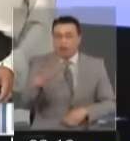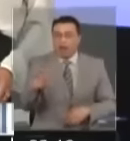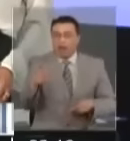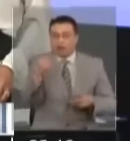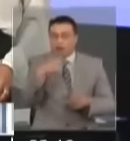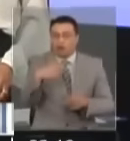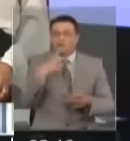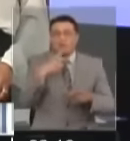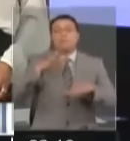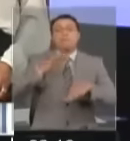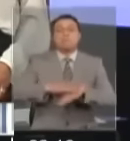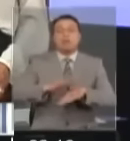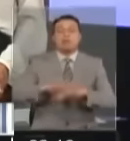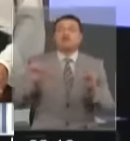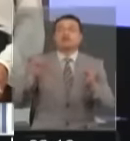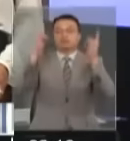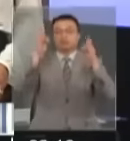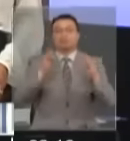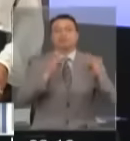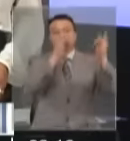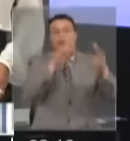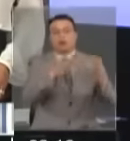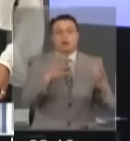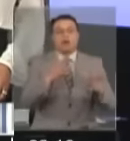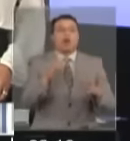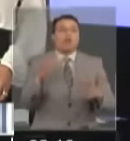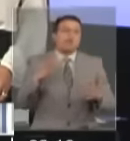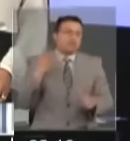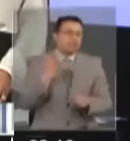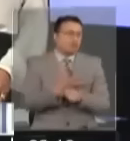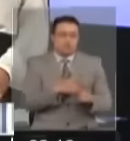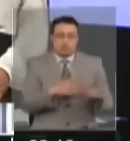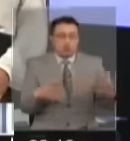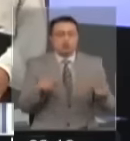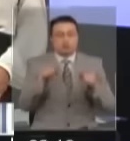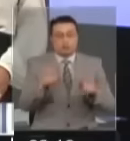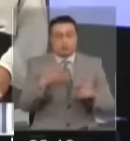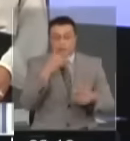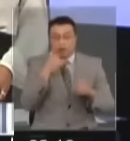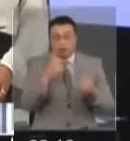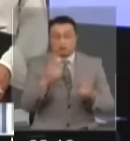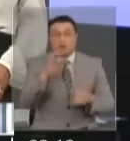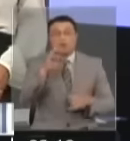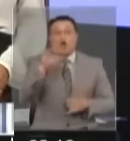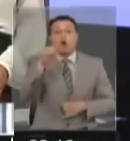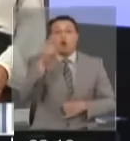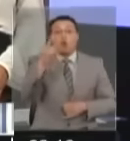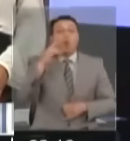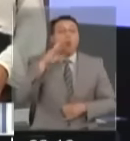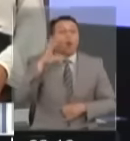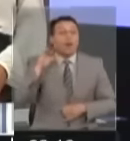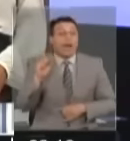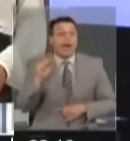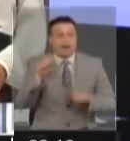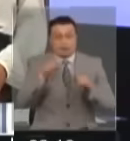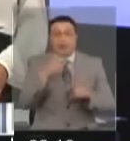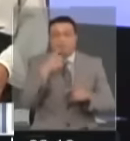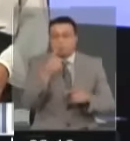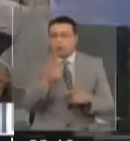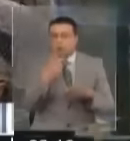los permisos, de los planos reguladores y qué pasa con el boom inmobiliario en la comuna. Esto nos contó Julia Ríoseco. Veamos cuál es su pregunta y volvemos al